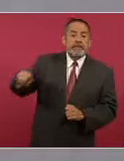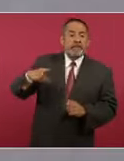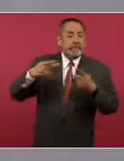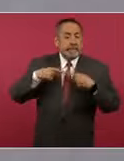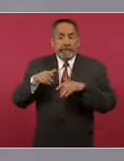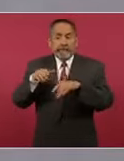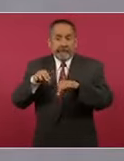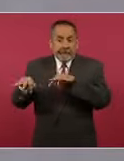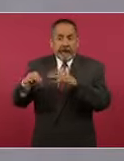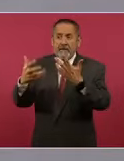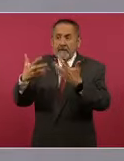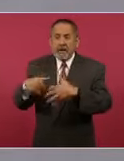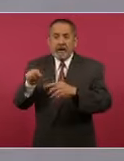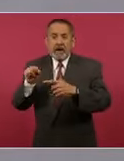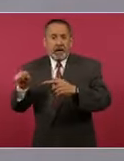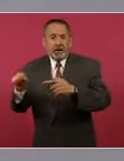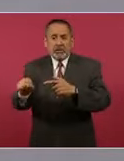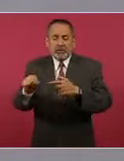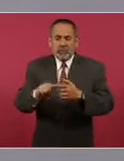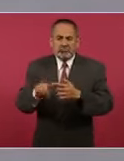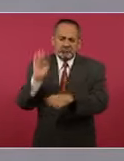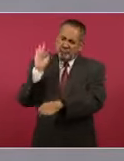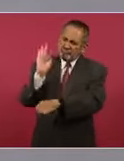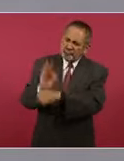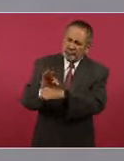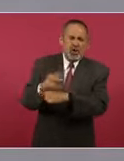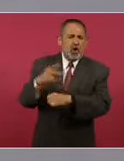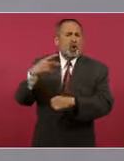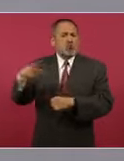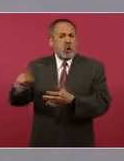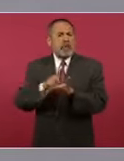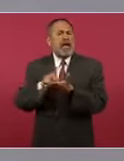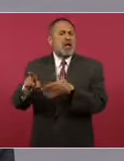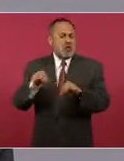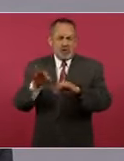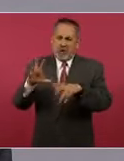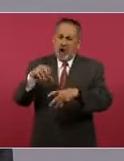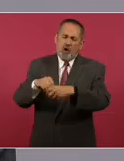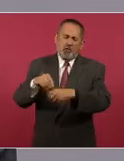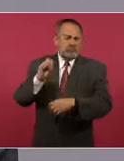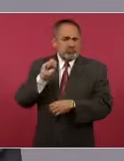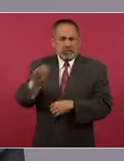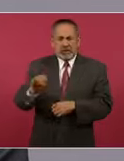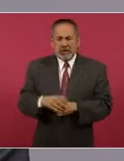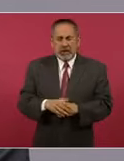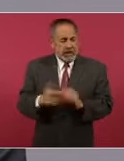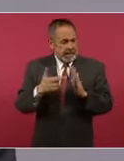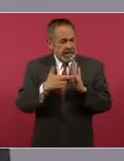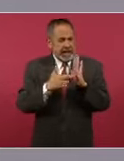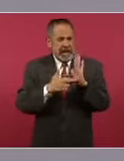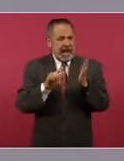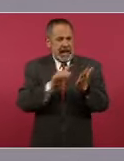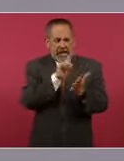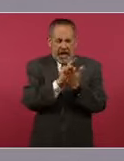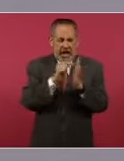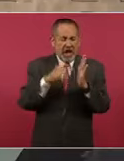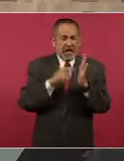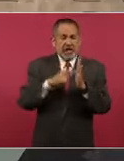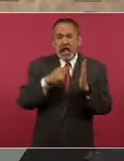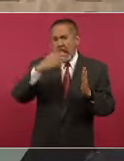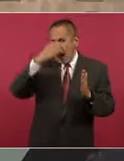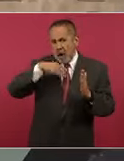garantizados sus derechos laborales. Con estricto apego a la ley, Cárdenas